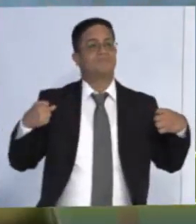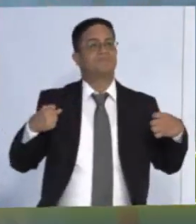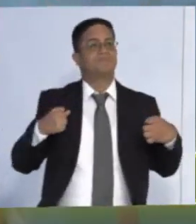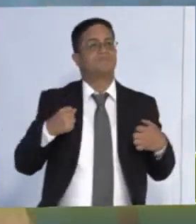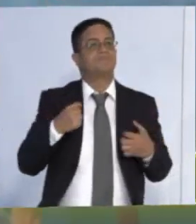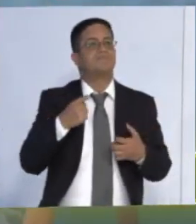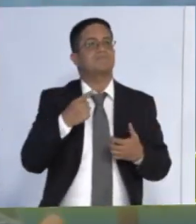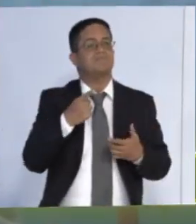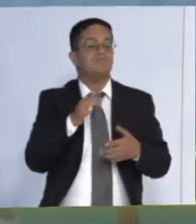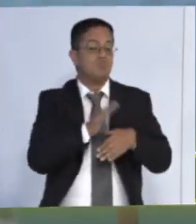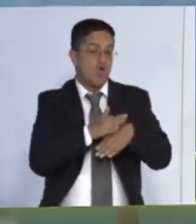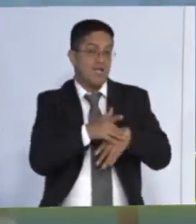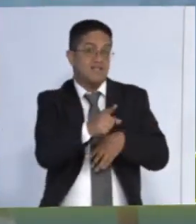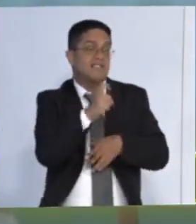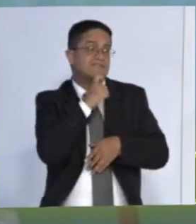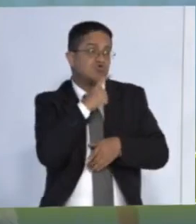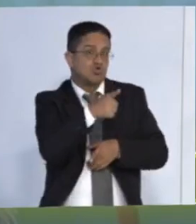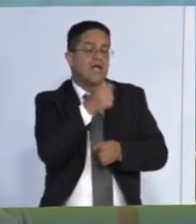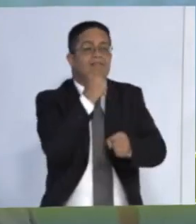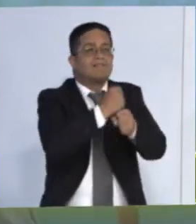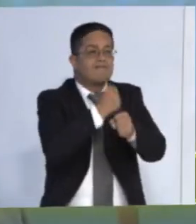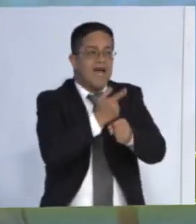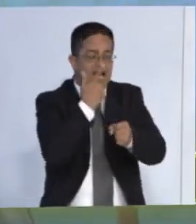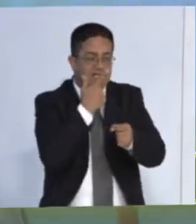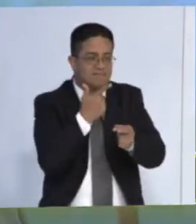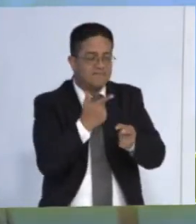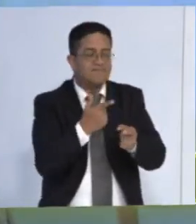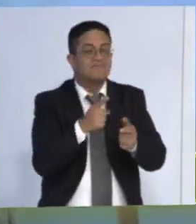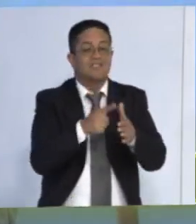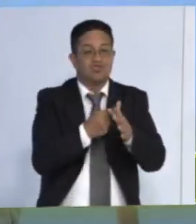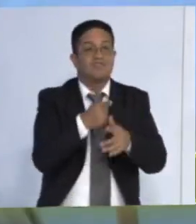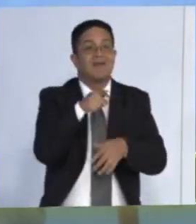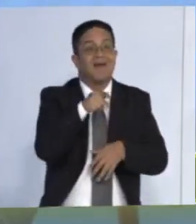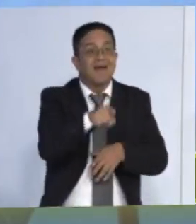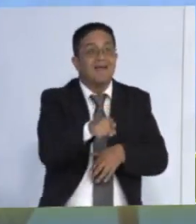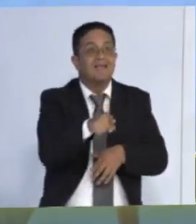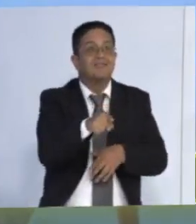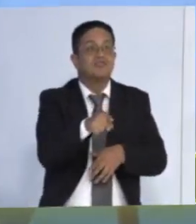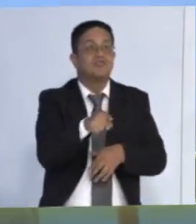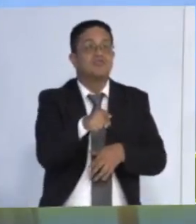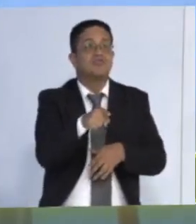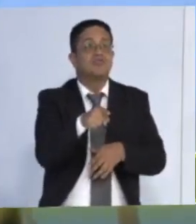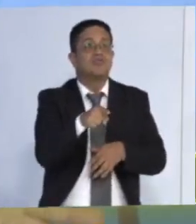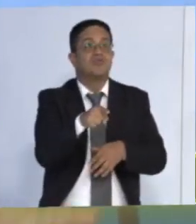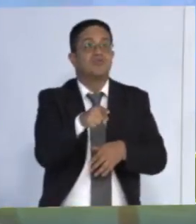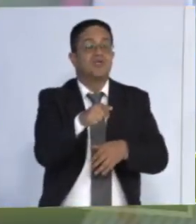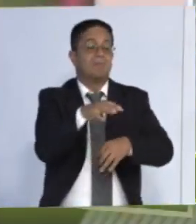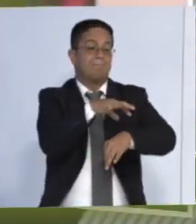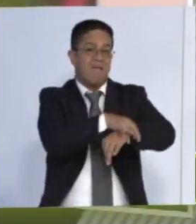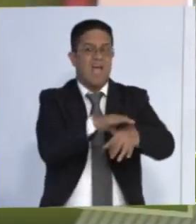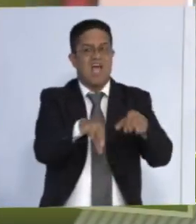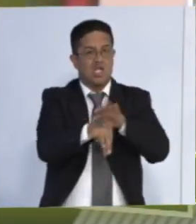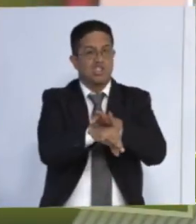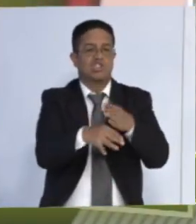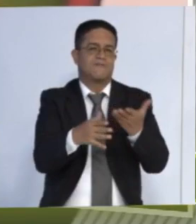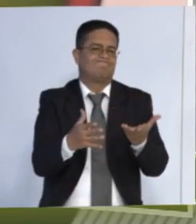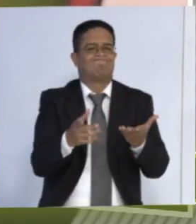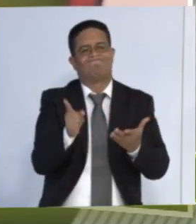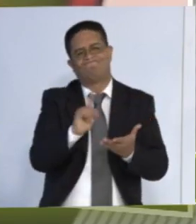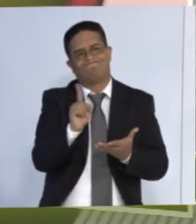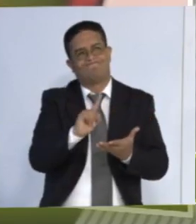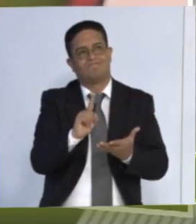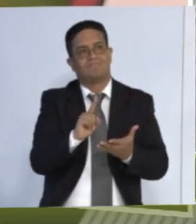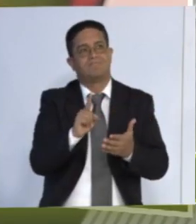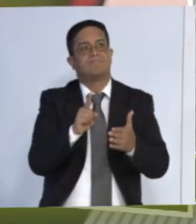eso nos dificulta para poder hacer el trabajo. Claro. Entonces, ese tipo de cosas a veces no es tan efectiva, digamos, cuando son en los brazos menos aún, ¿no? Entonces, sí